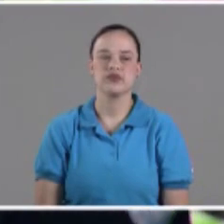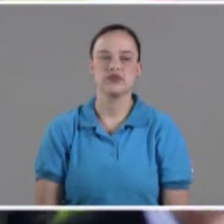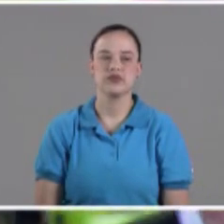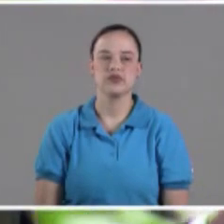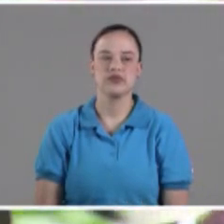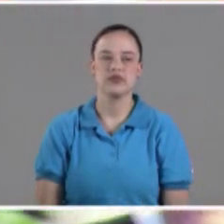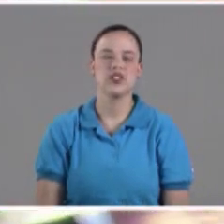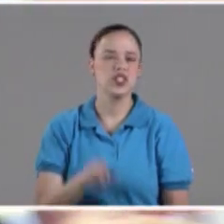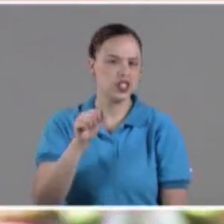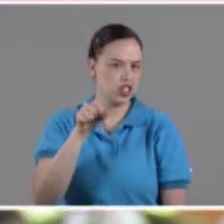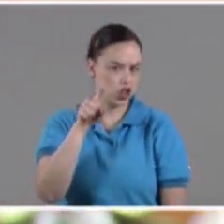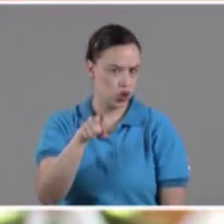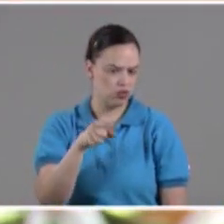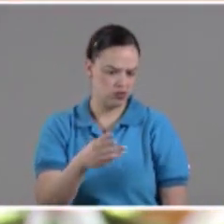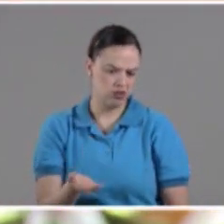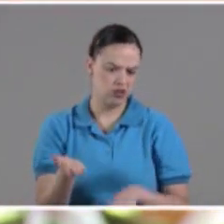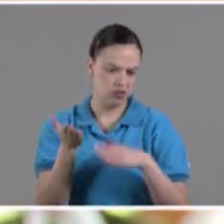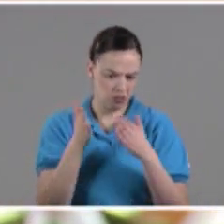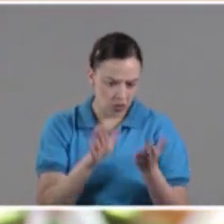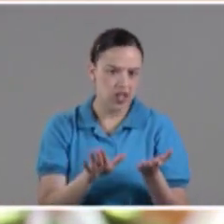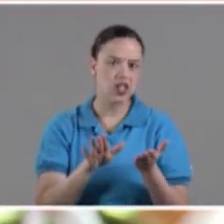Y si te mueres